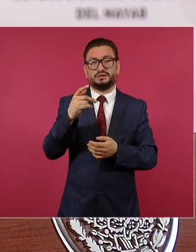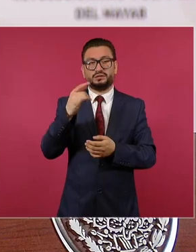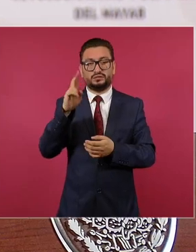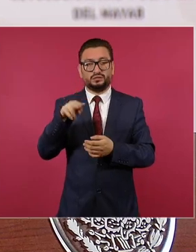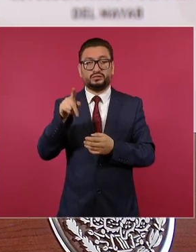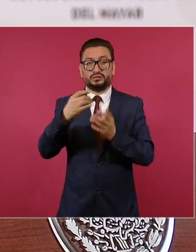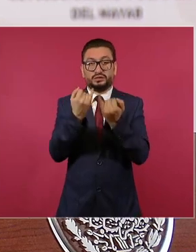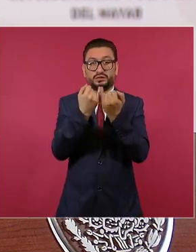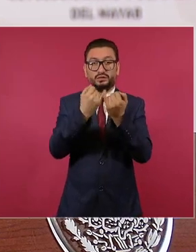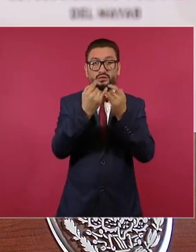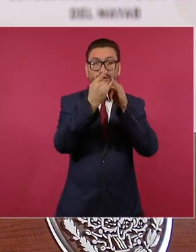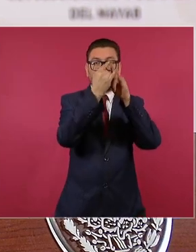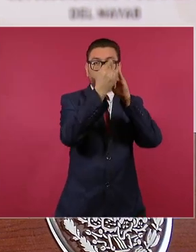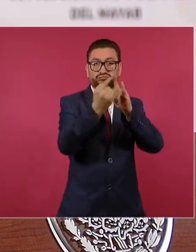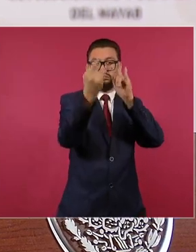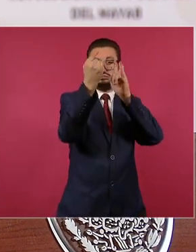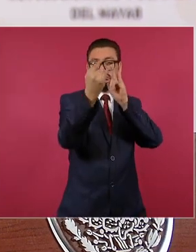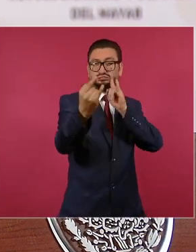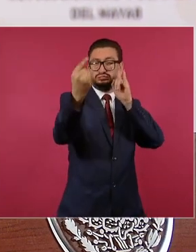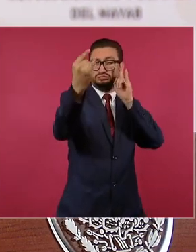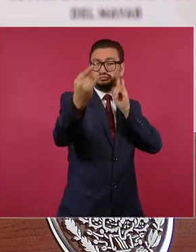electrificar todo el sistema,